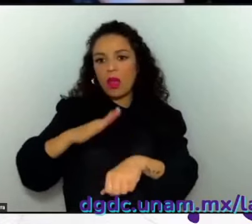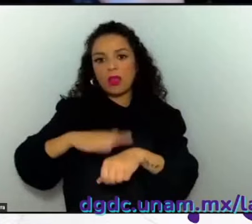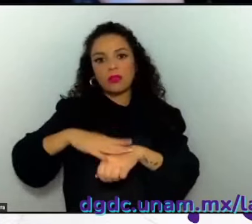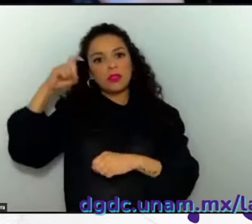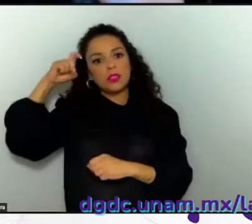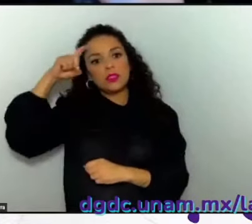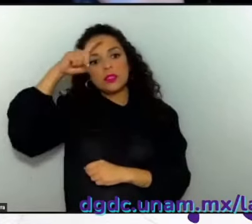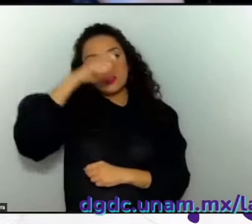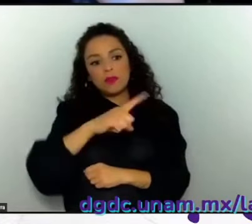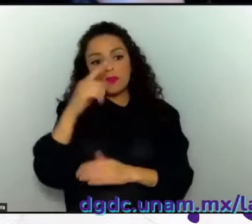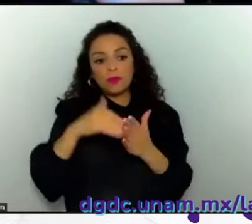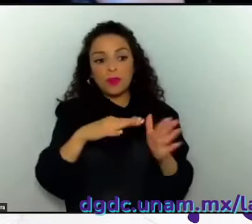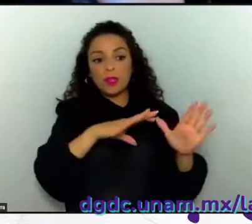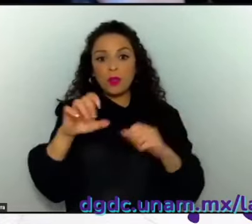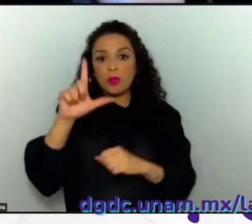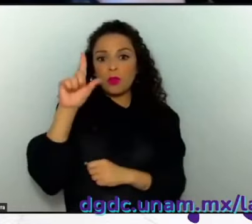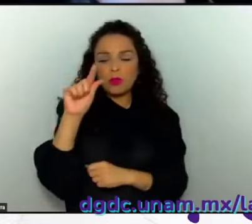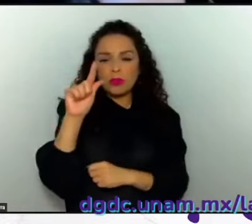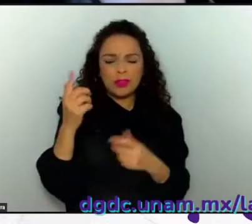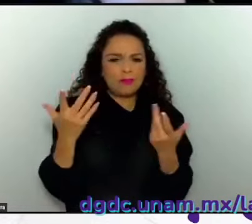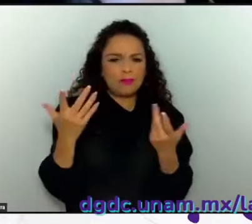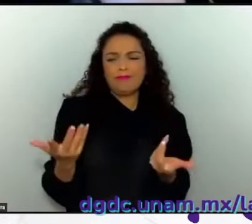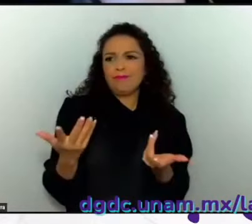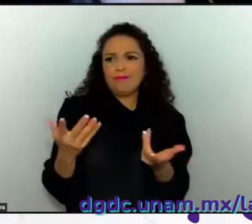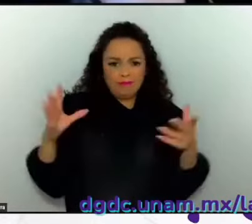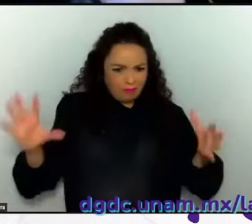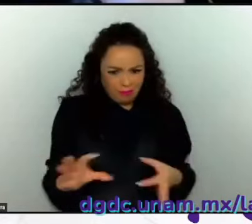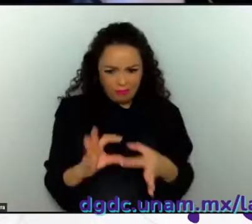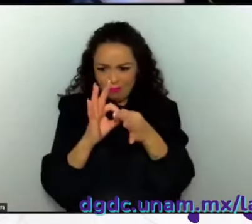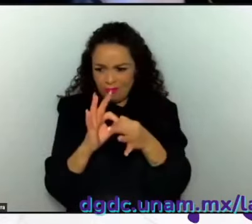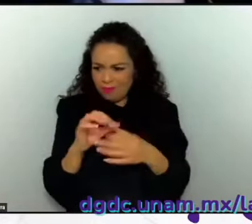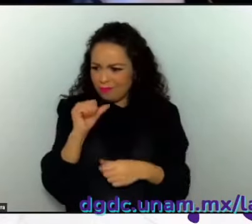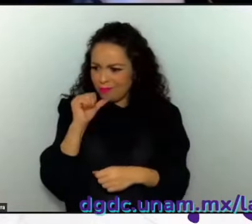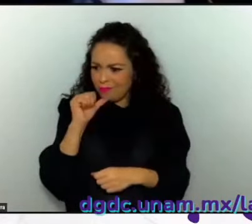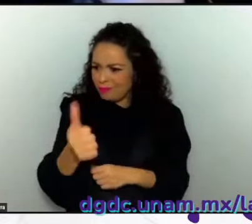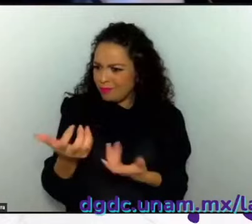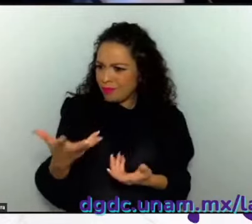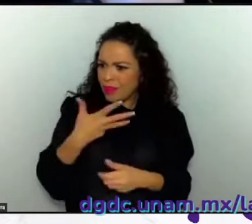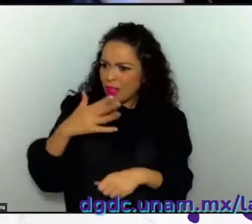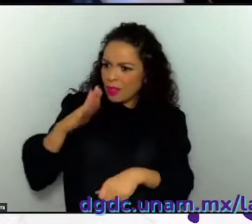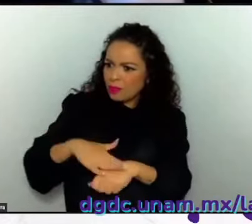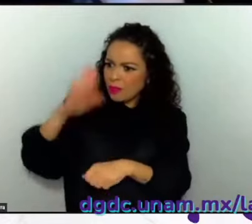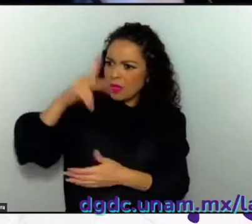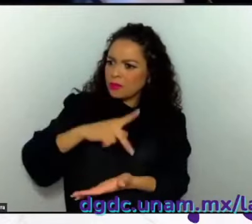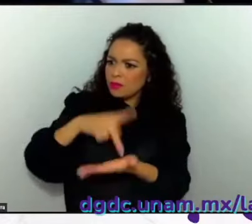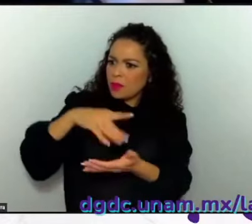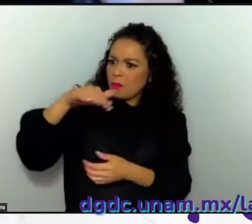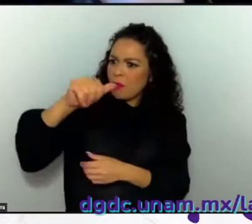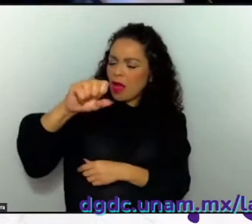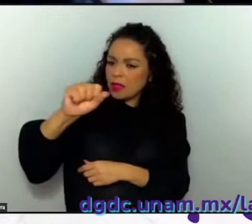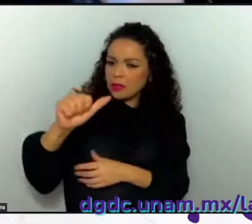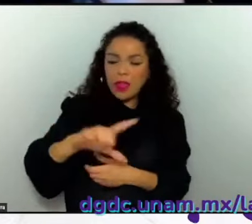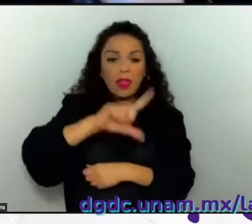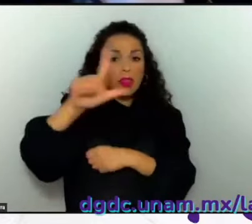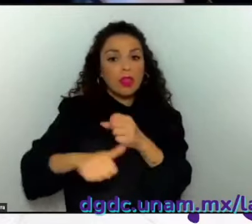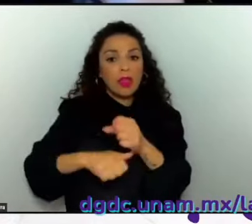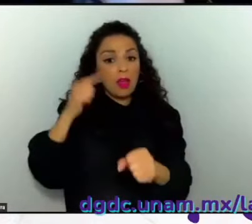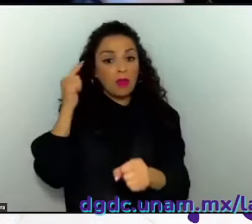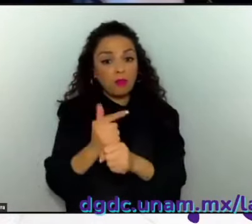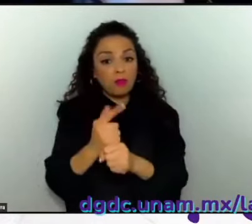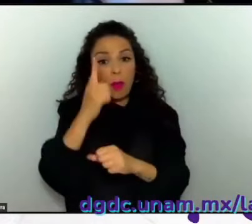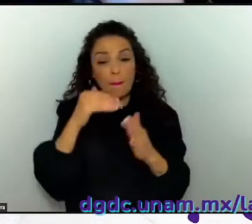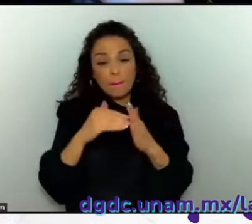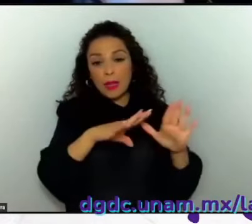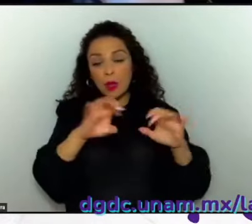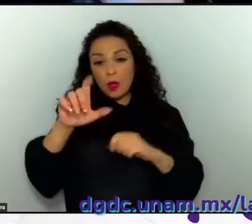muy serio porque no cuadraba la dinámica de nada. Tenía que haber mucho más masa que la veíamos. Y luego nos dimos cuenta ya para finales de los 70 y durante la década de